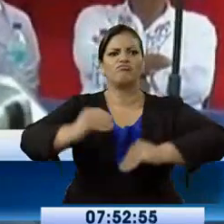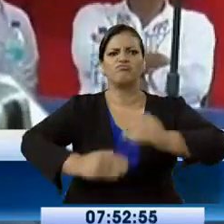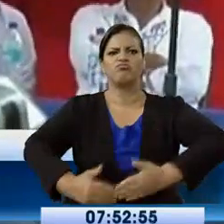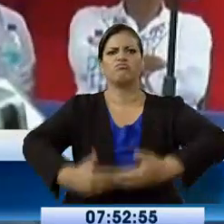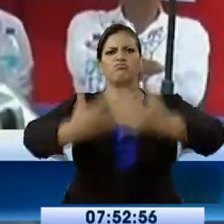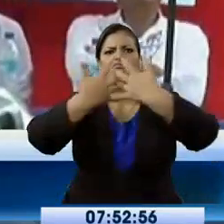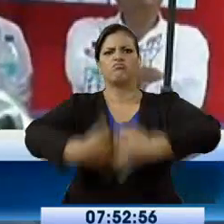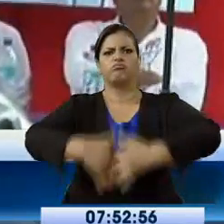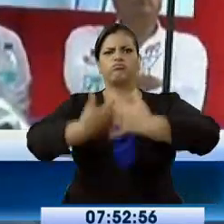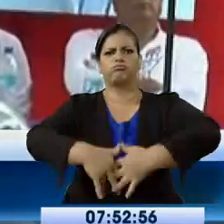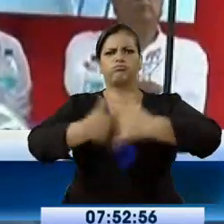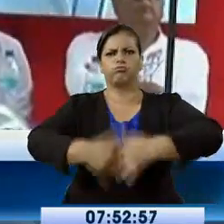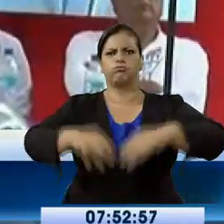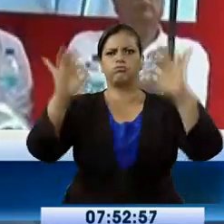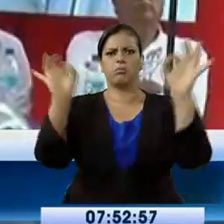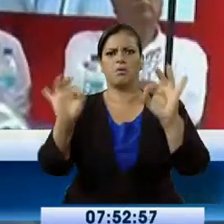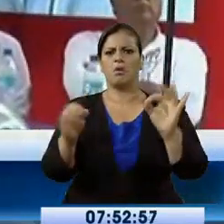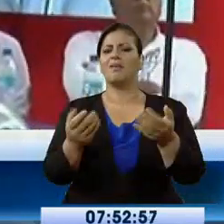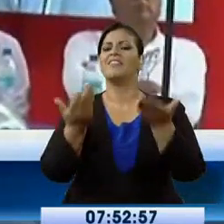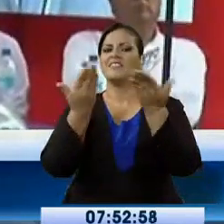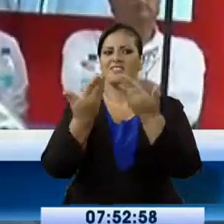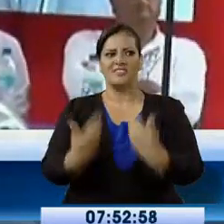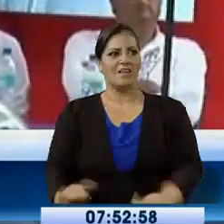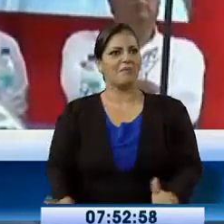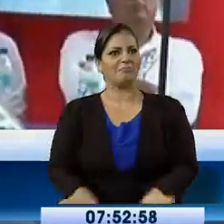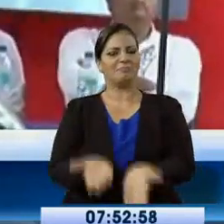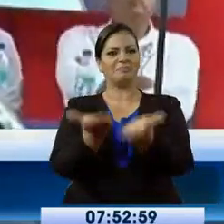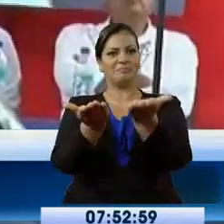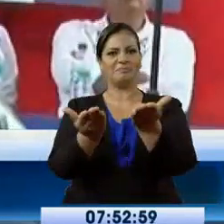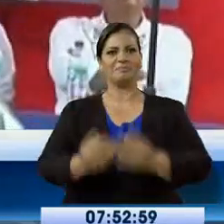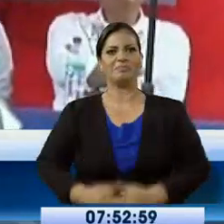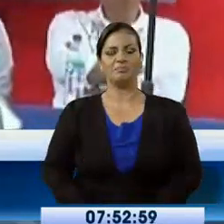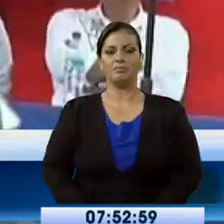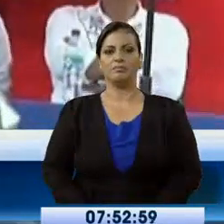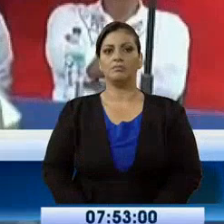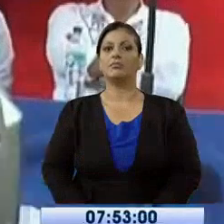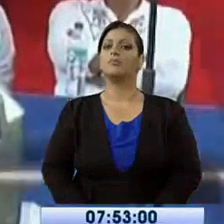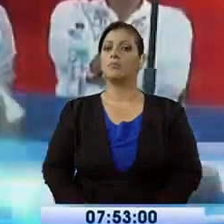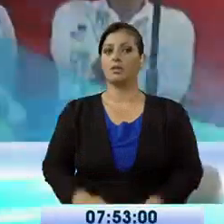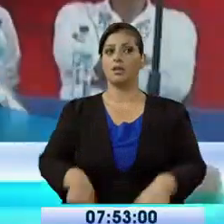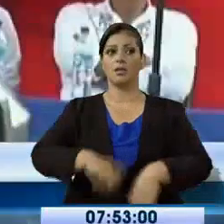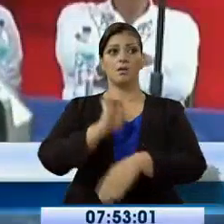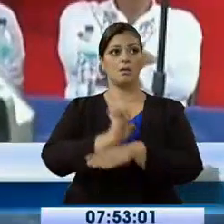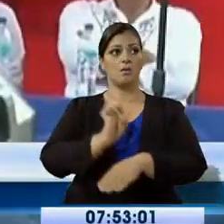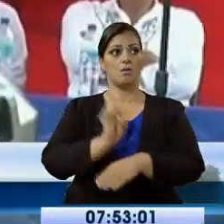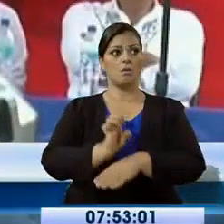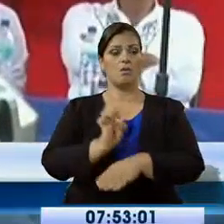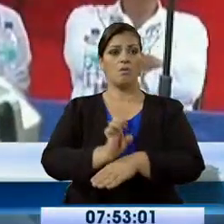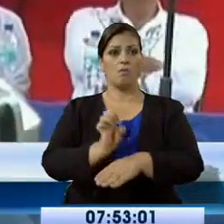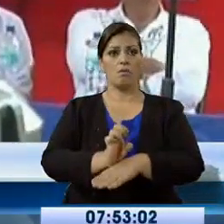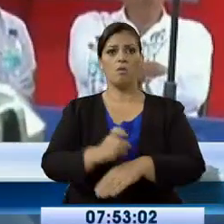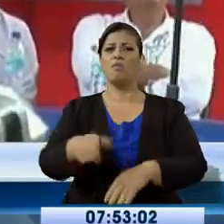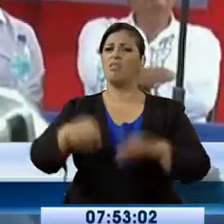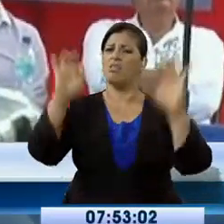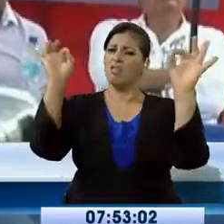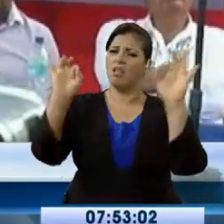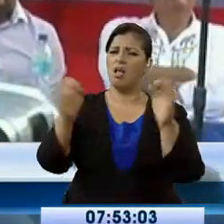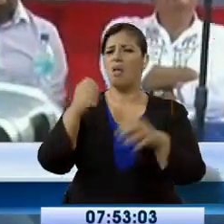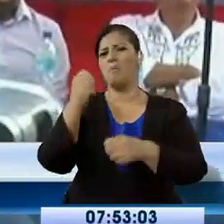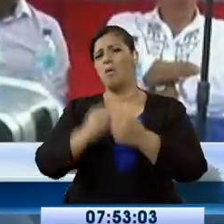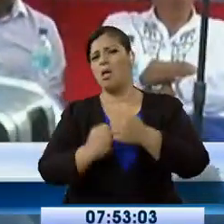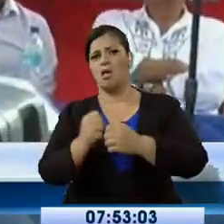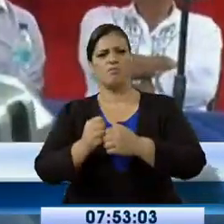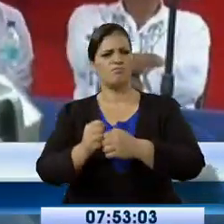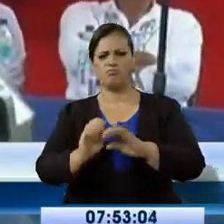central Sopladora. En ningún momento la soberanía energética del país se verá afectada. Siempre vamos a controlar